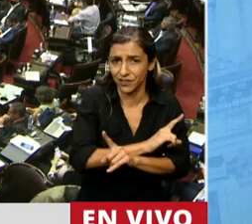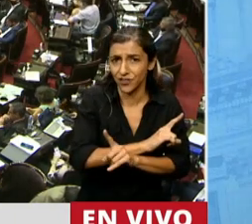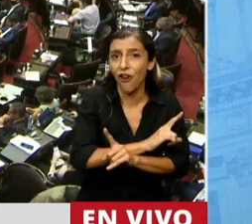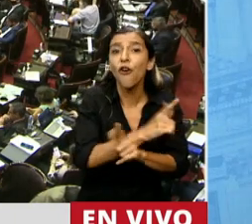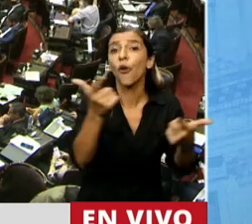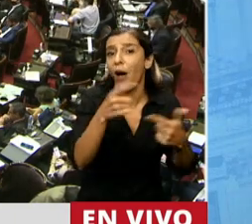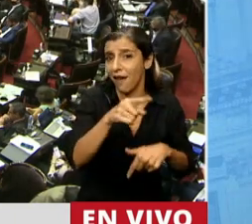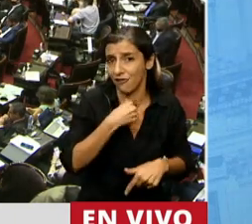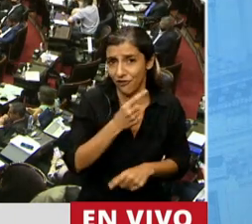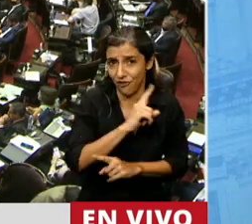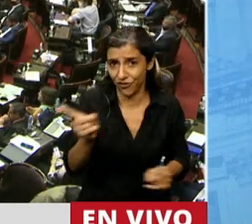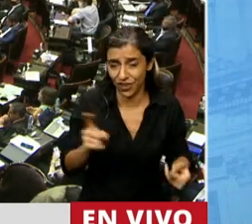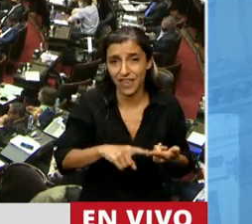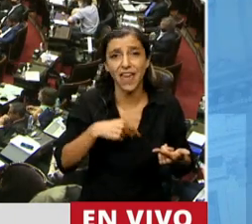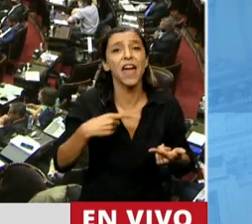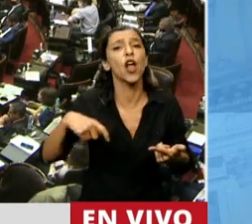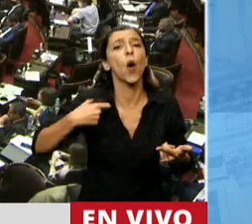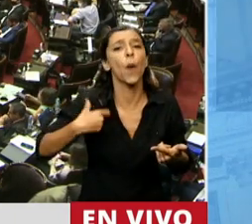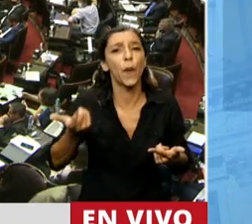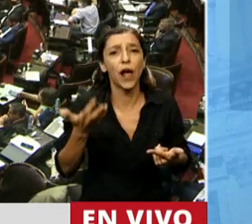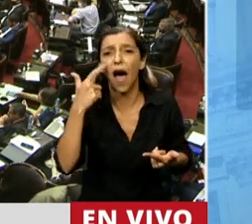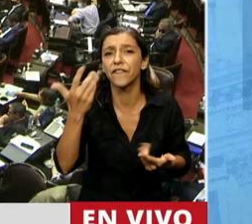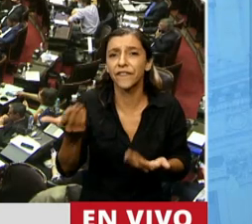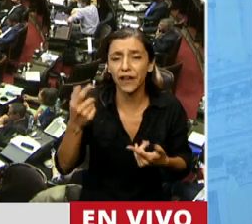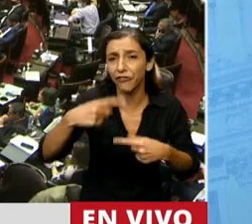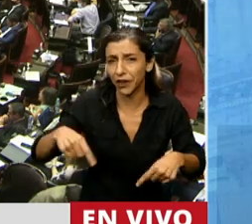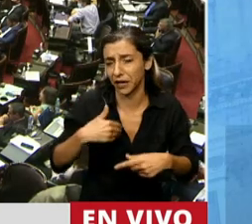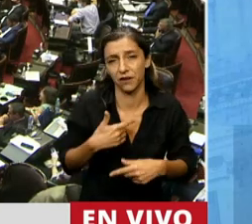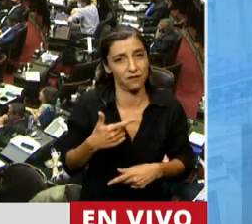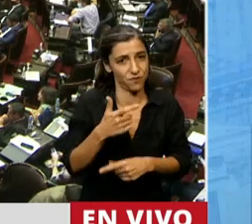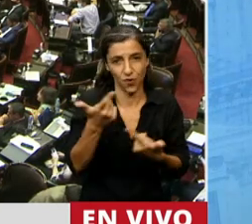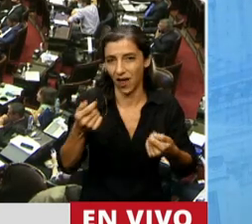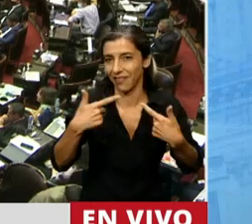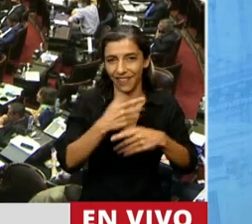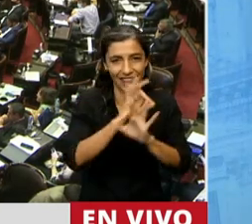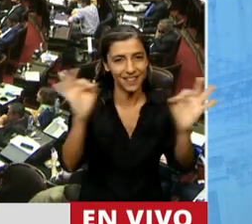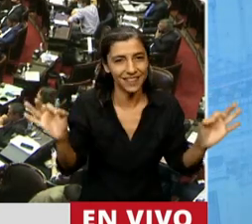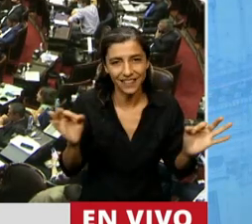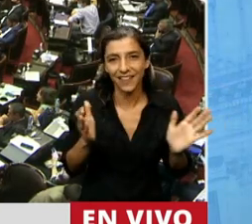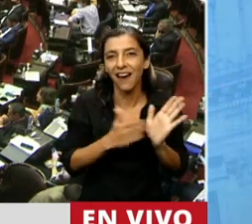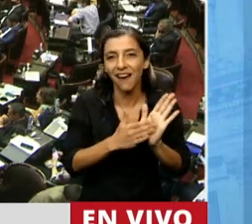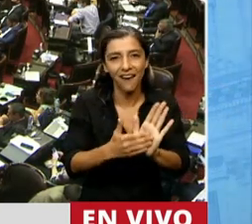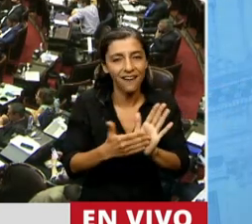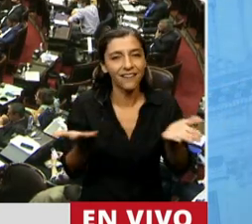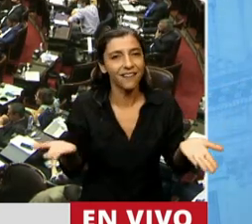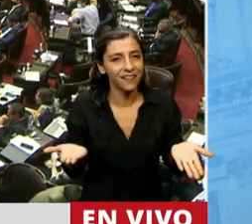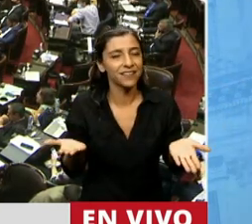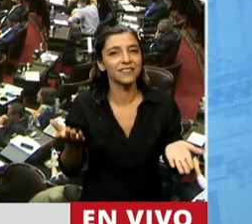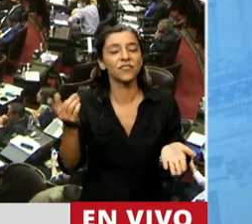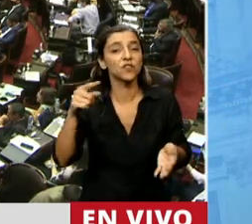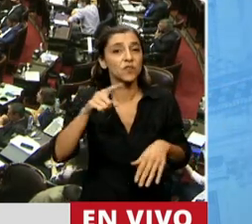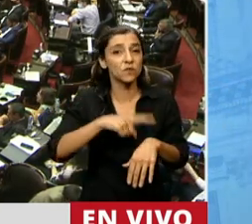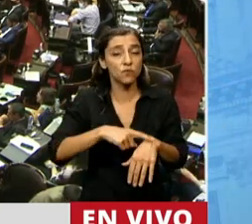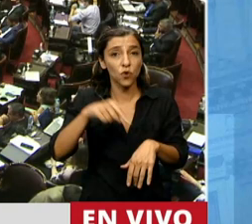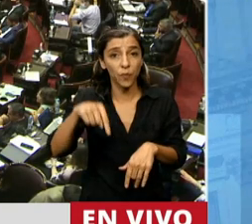hacen entonces yo digo hoy cuando comenzó esta sesión consiguieron el quórum